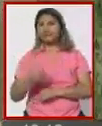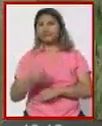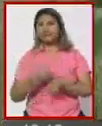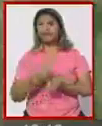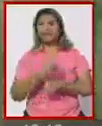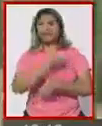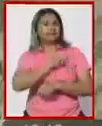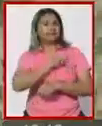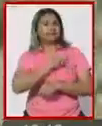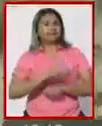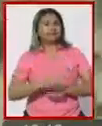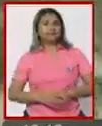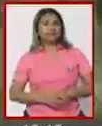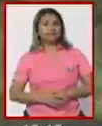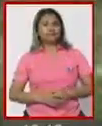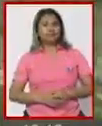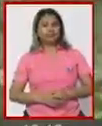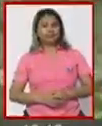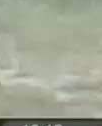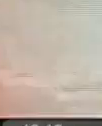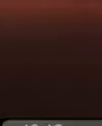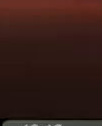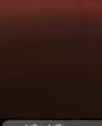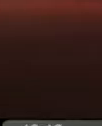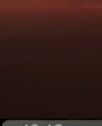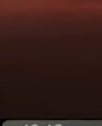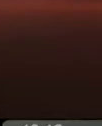Fuerza Especial de Lucha contra el Narcotráfico.